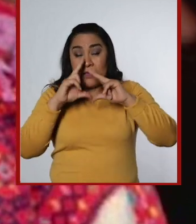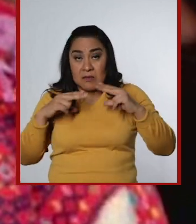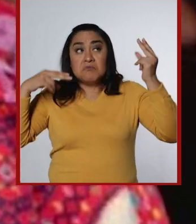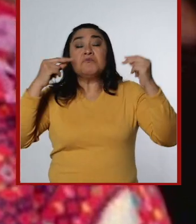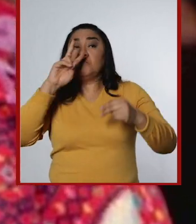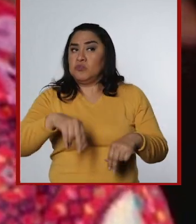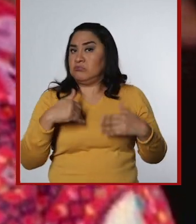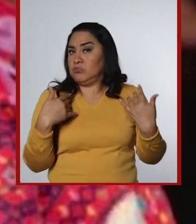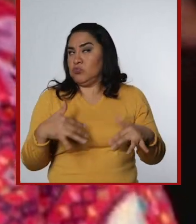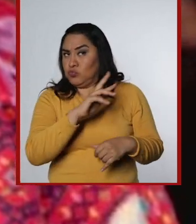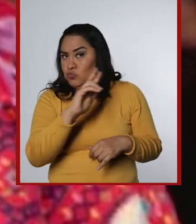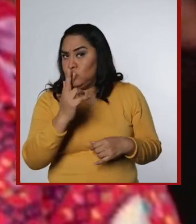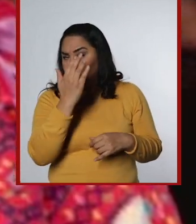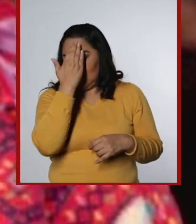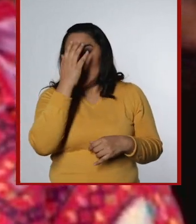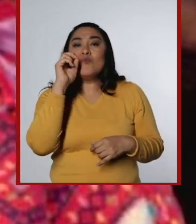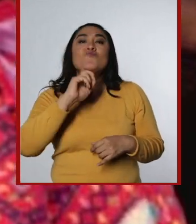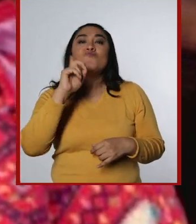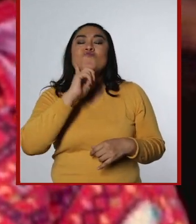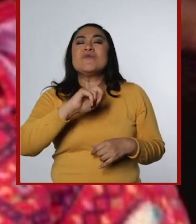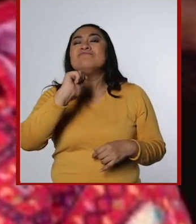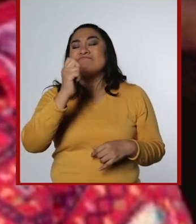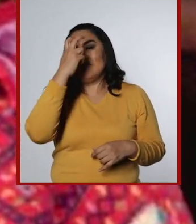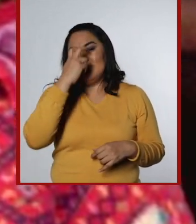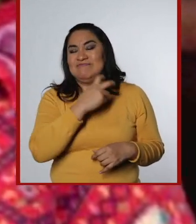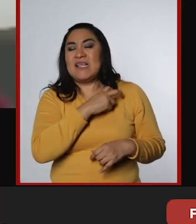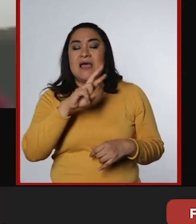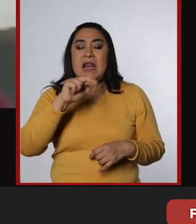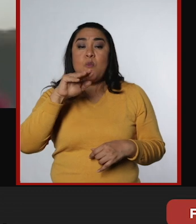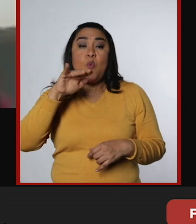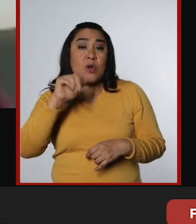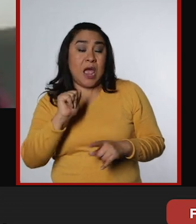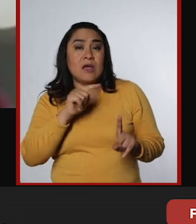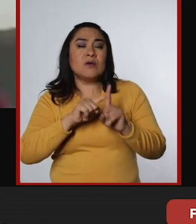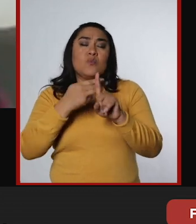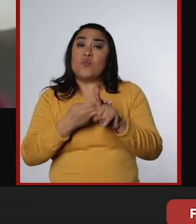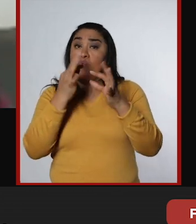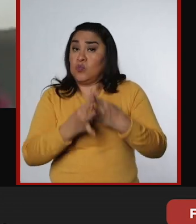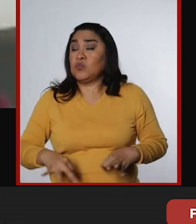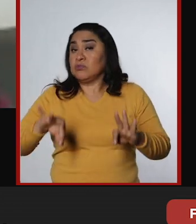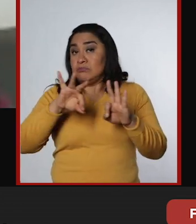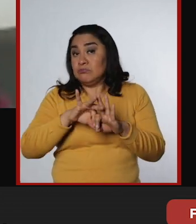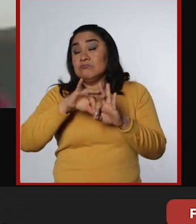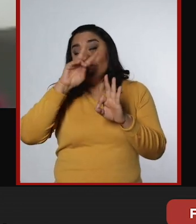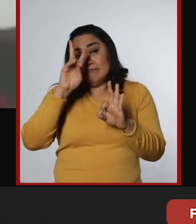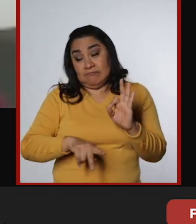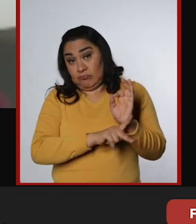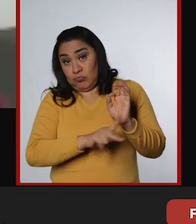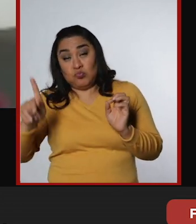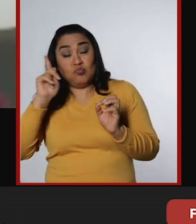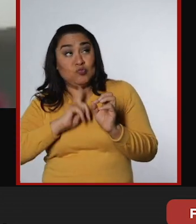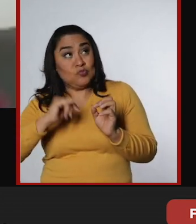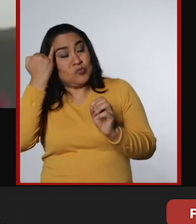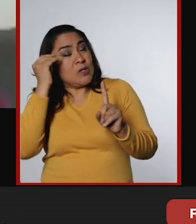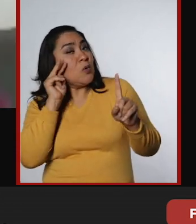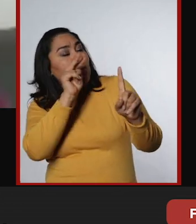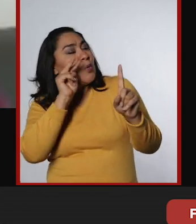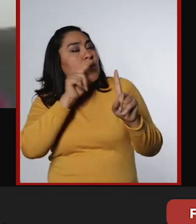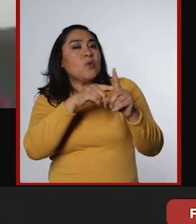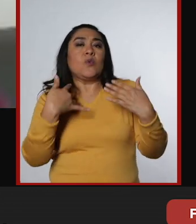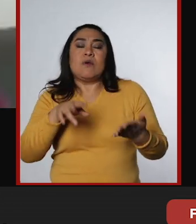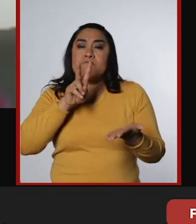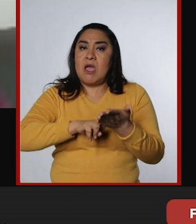voy a reconocer mucho a la comandante Ramona, que fue de las figuras emblemáticas que nosotros como mujeres indígenas tenemos